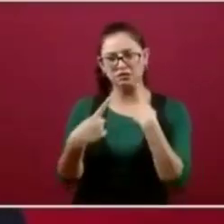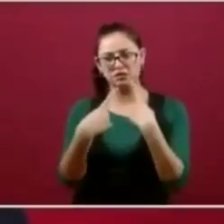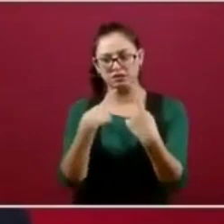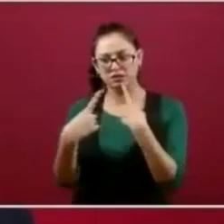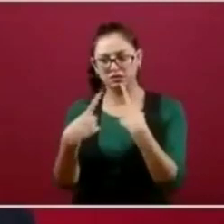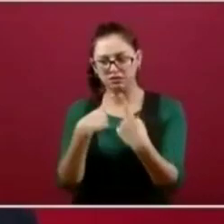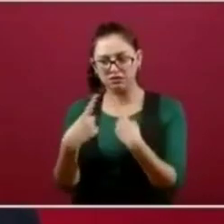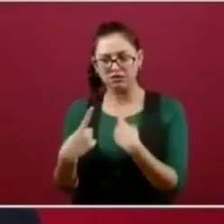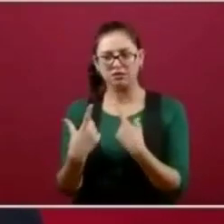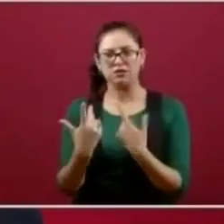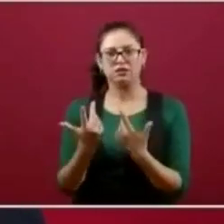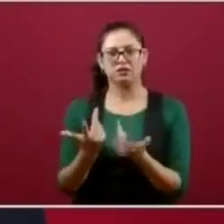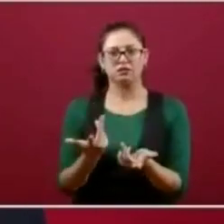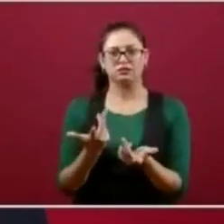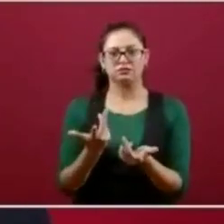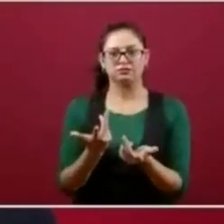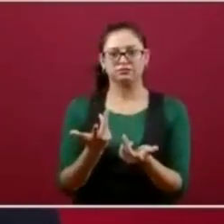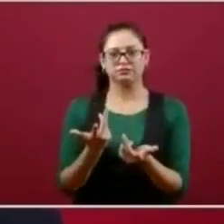de